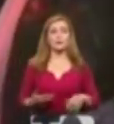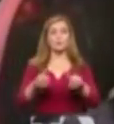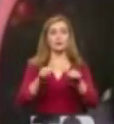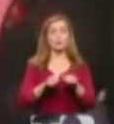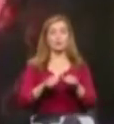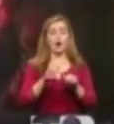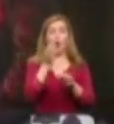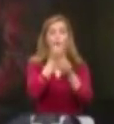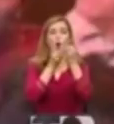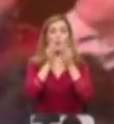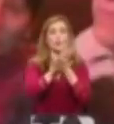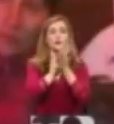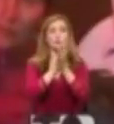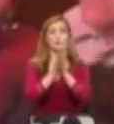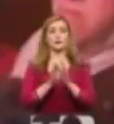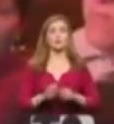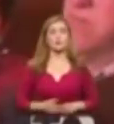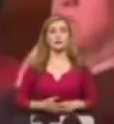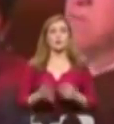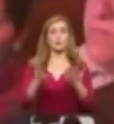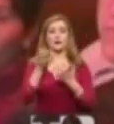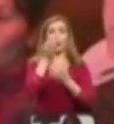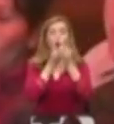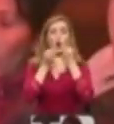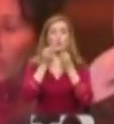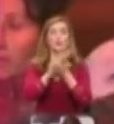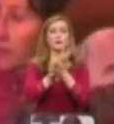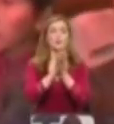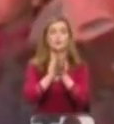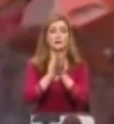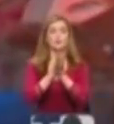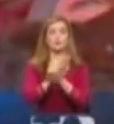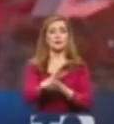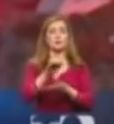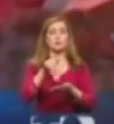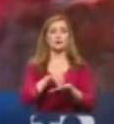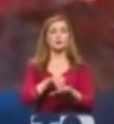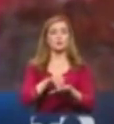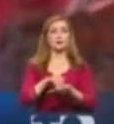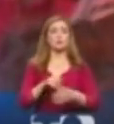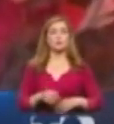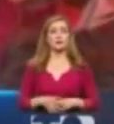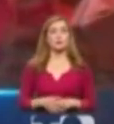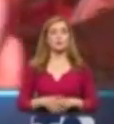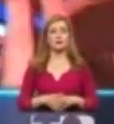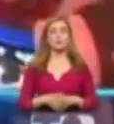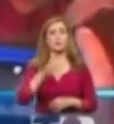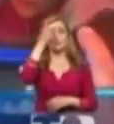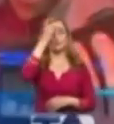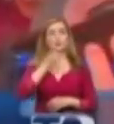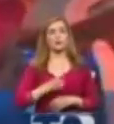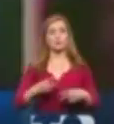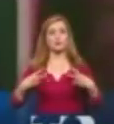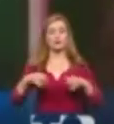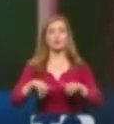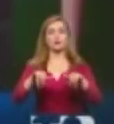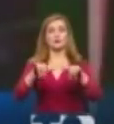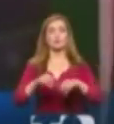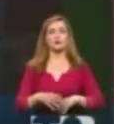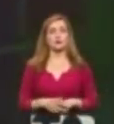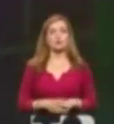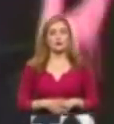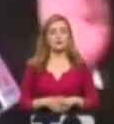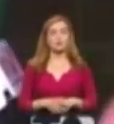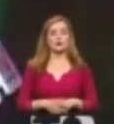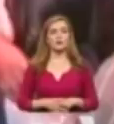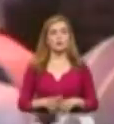mantiene en huelga de hambre. No quiere nada, él sigue firme, decidido en seguir con su huelga de hambre. Continuará en la